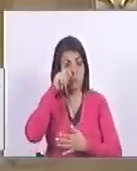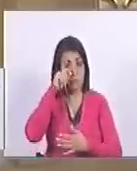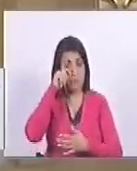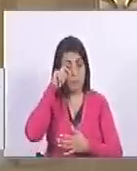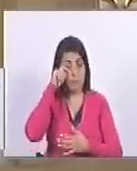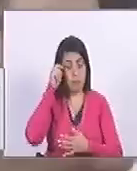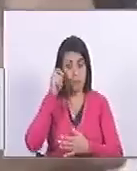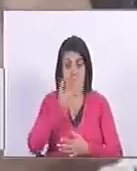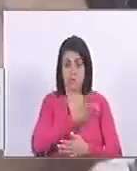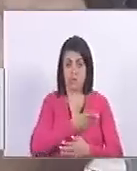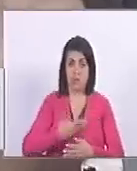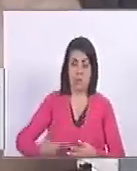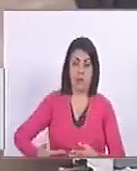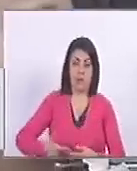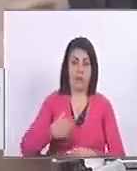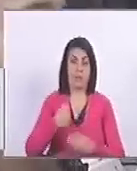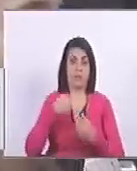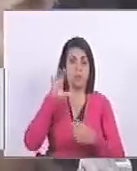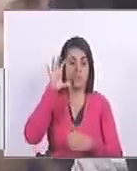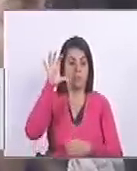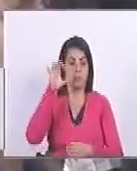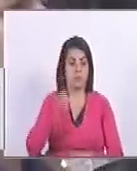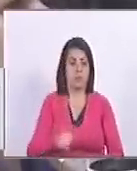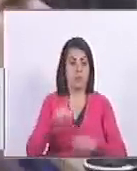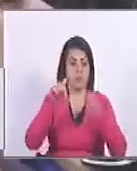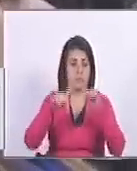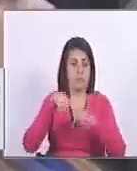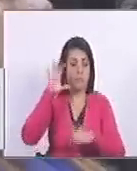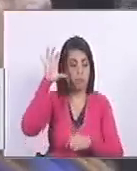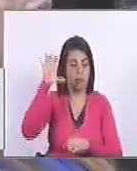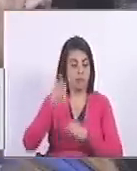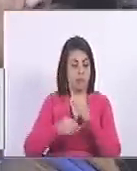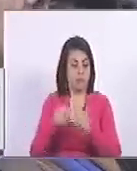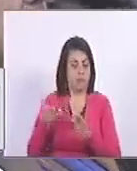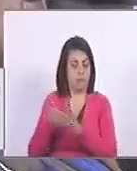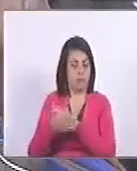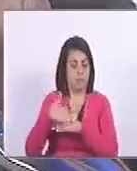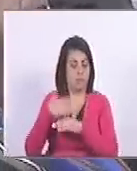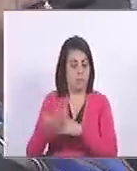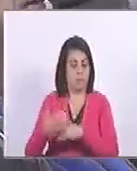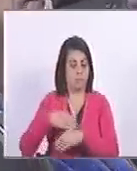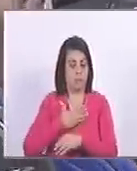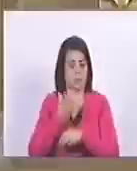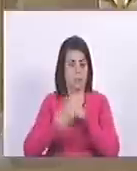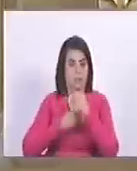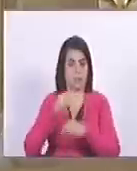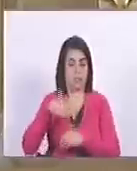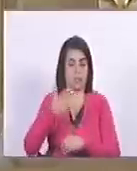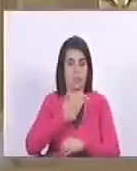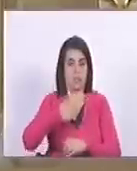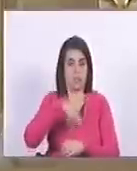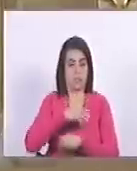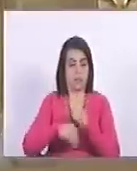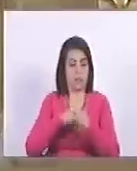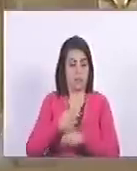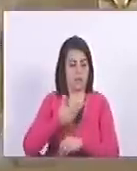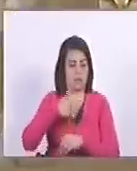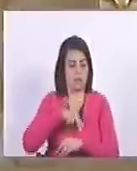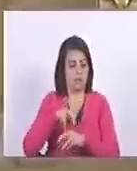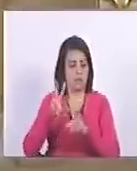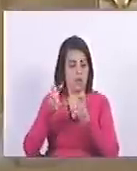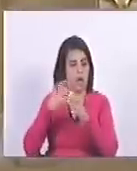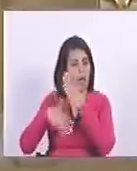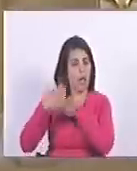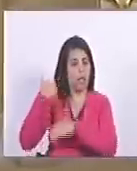señor presidente, la patria, esta patria Venezuela es resultado del canto coral. Cuando nosotros hace no